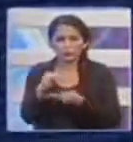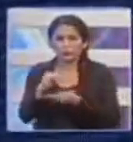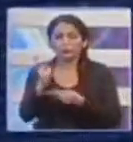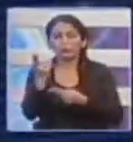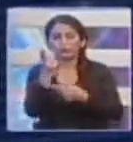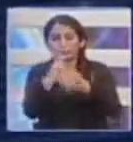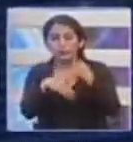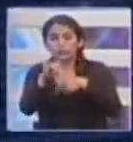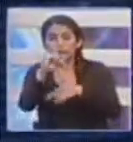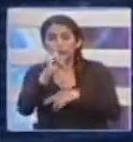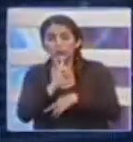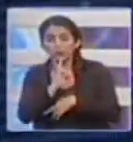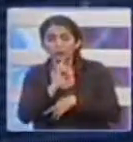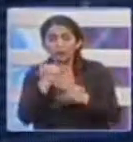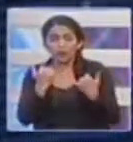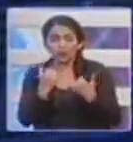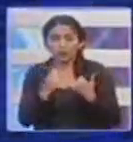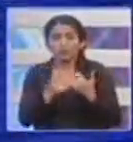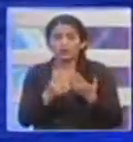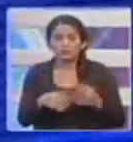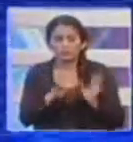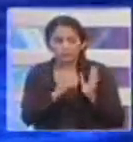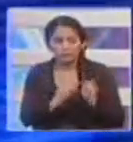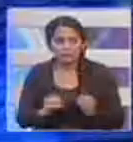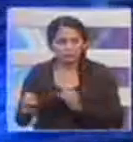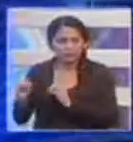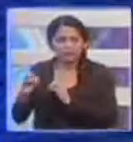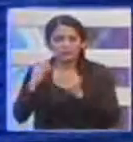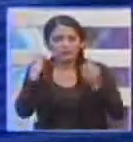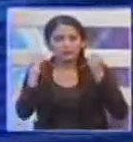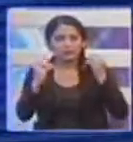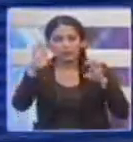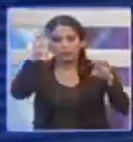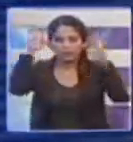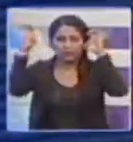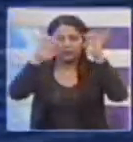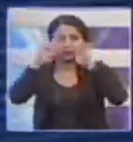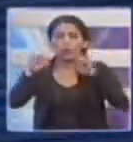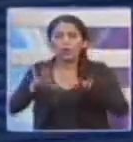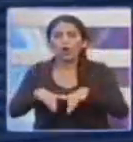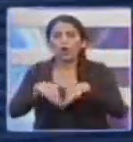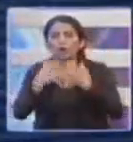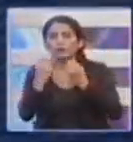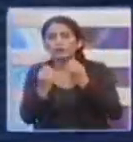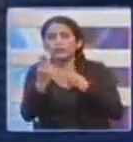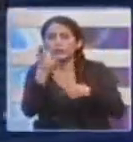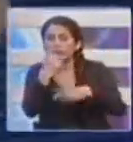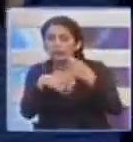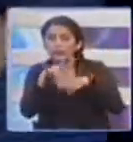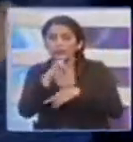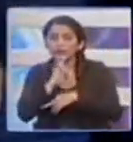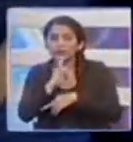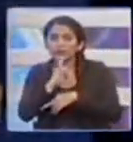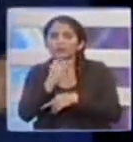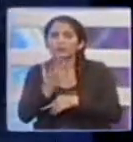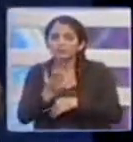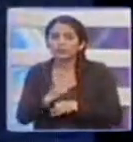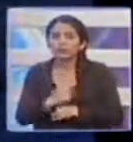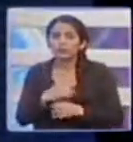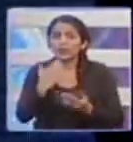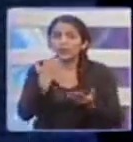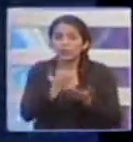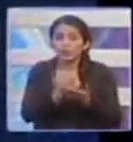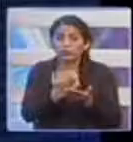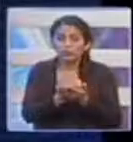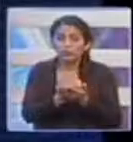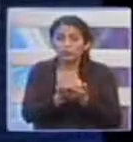verlo antes de que sea demasiado tarde. Y tenemos que hacer una estrategia de diversificación todas las economías. Las economías cerradas, con